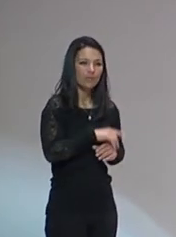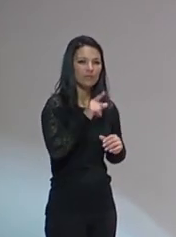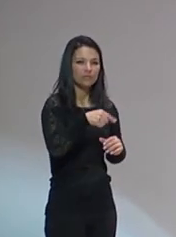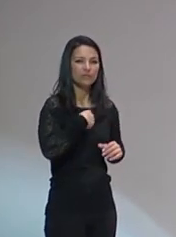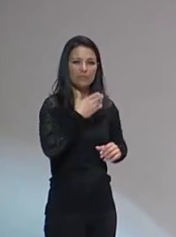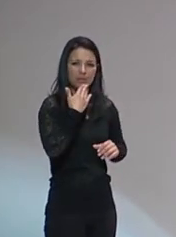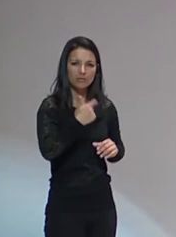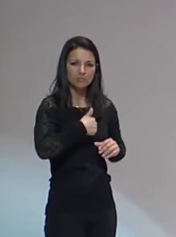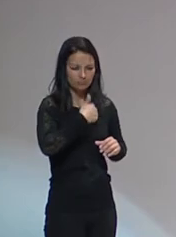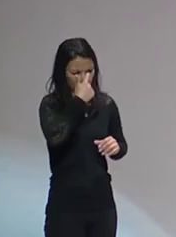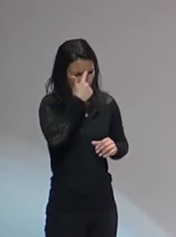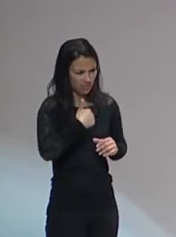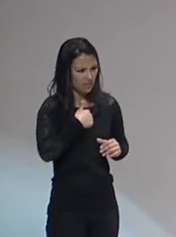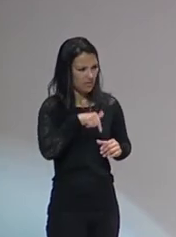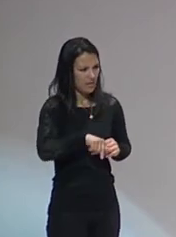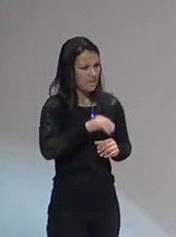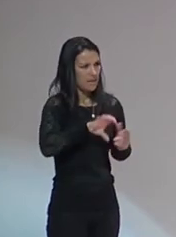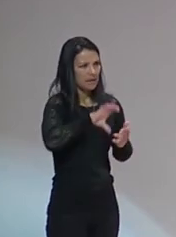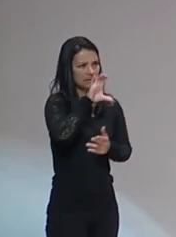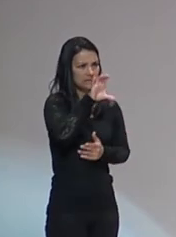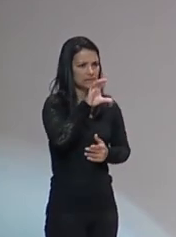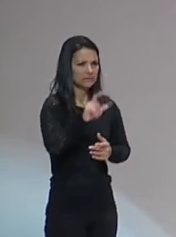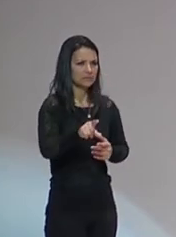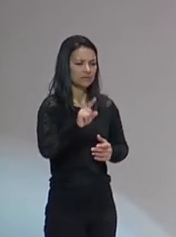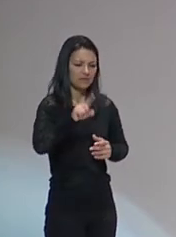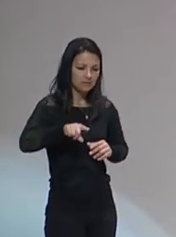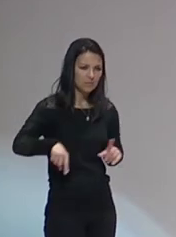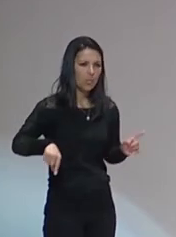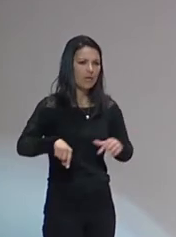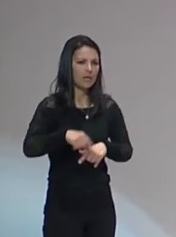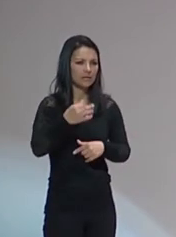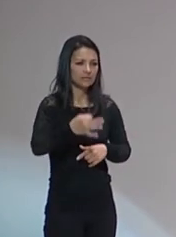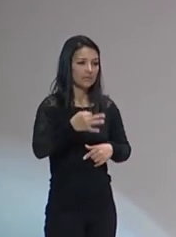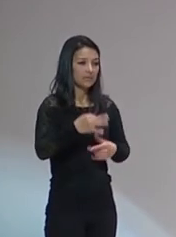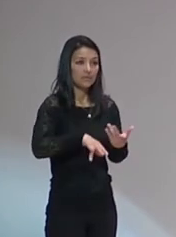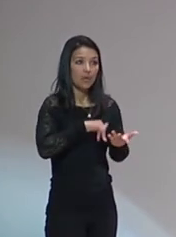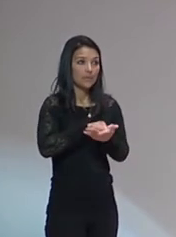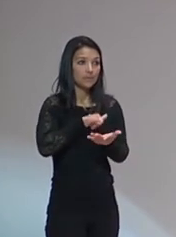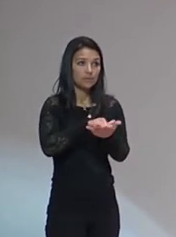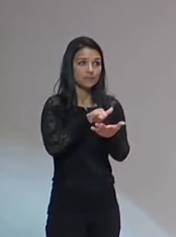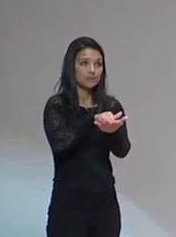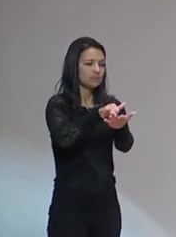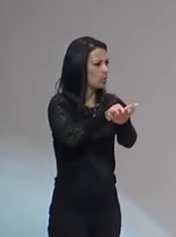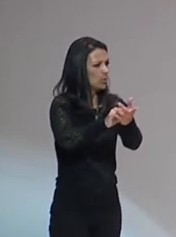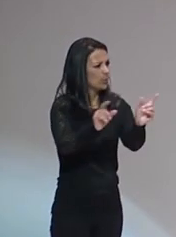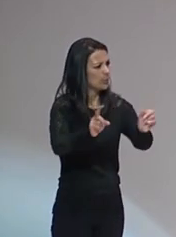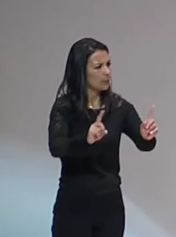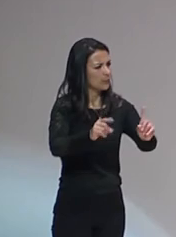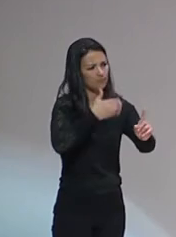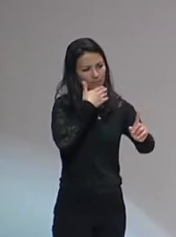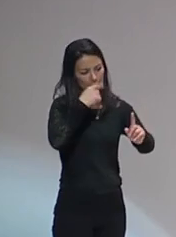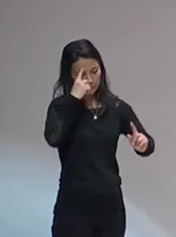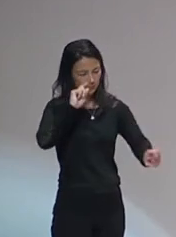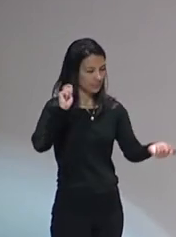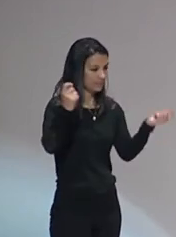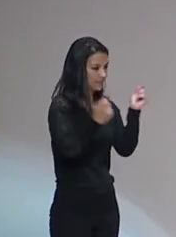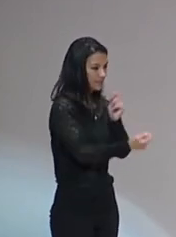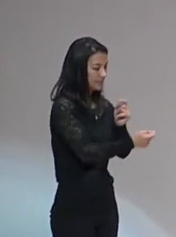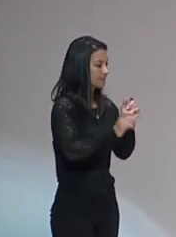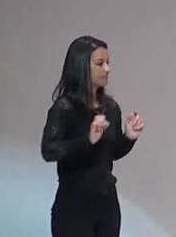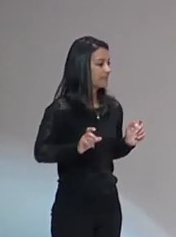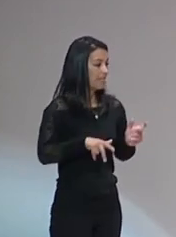que en mi país, que en mi escuela, todo el tiempo las cosas van a ser igual. Por eso hablo de esta manera.